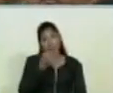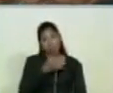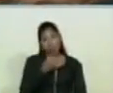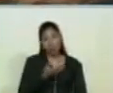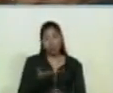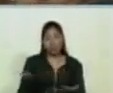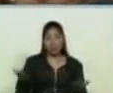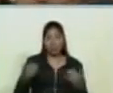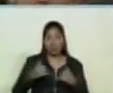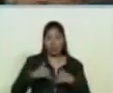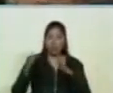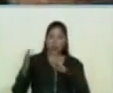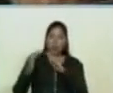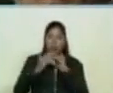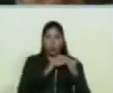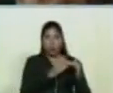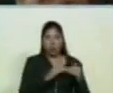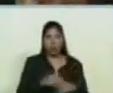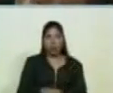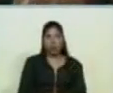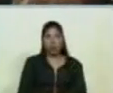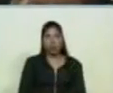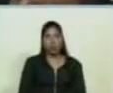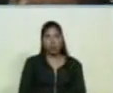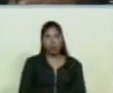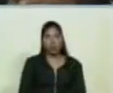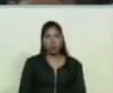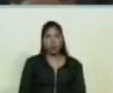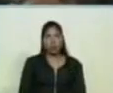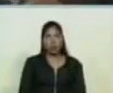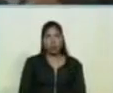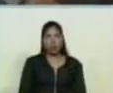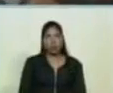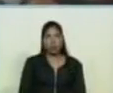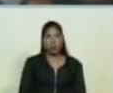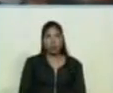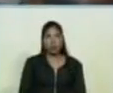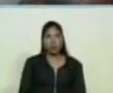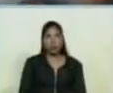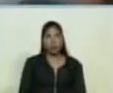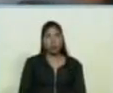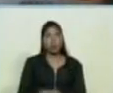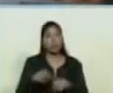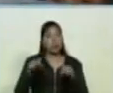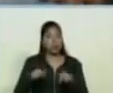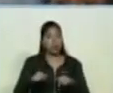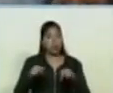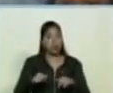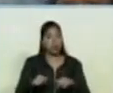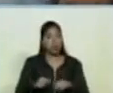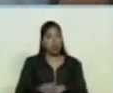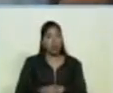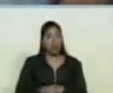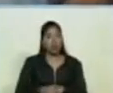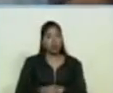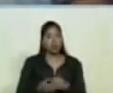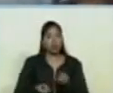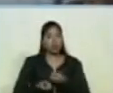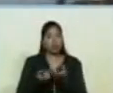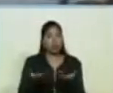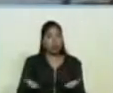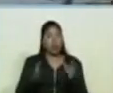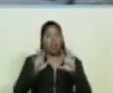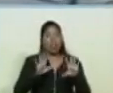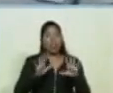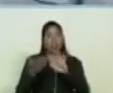parroquia Macarao, la comuna La Veguita, desde la panadería Truenos y Centellas. Aquí llevando el beneficio directamente a una comuna, 10